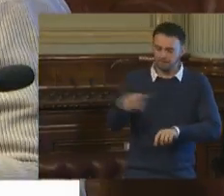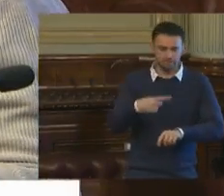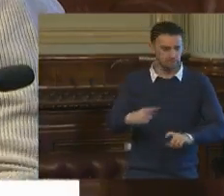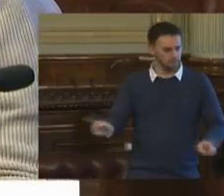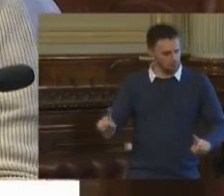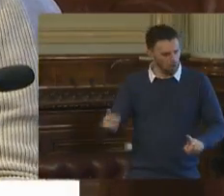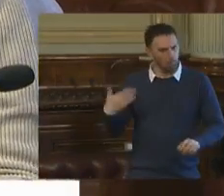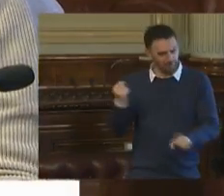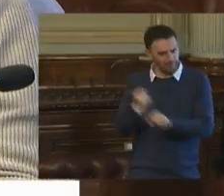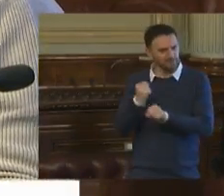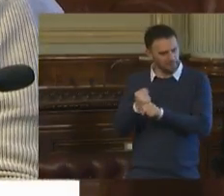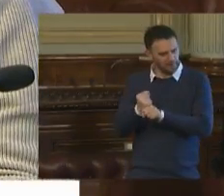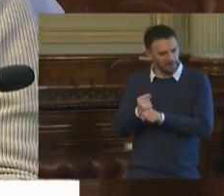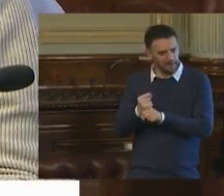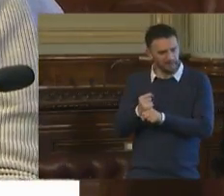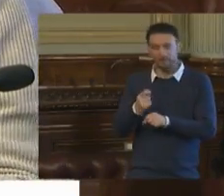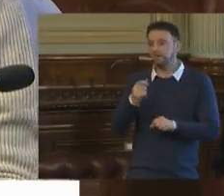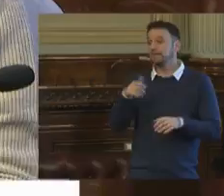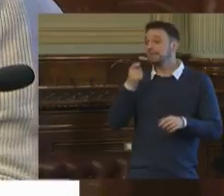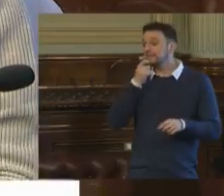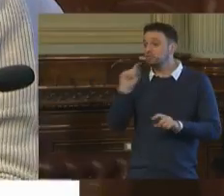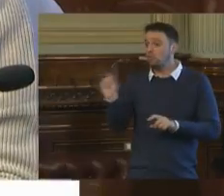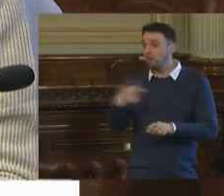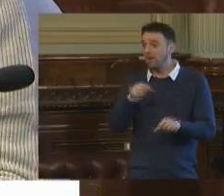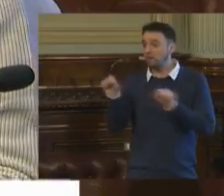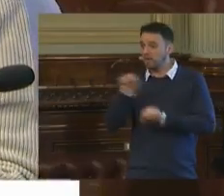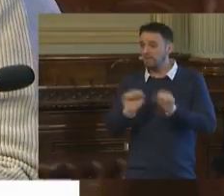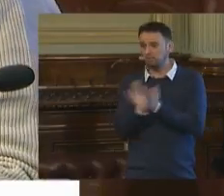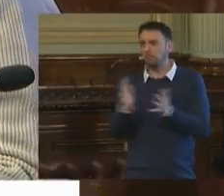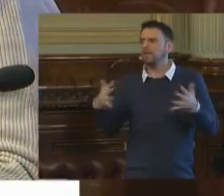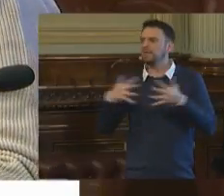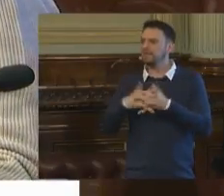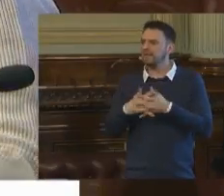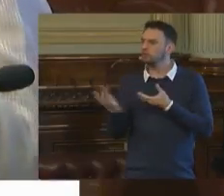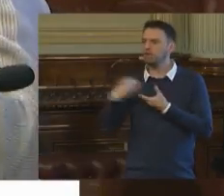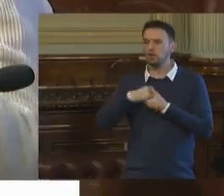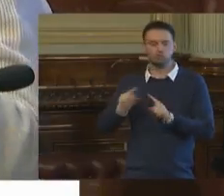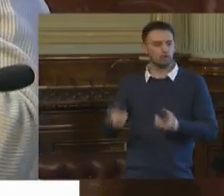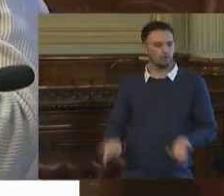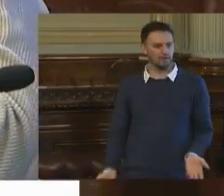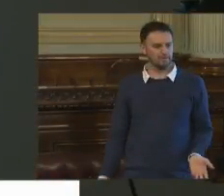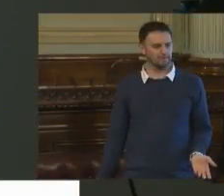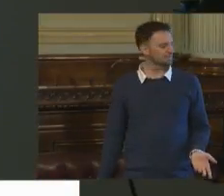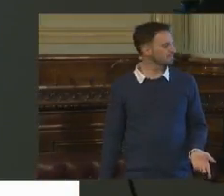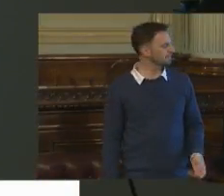si no estamos en la integración no estamos en la inclusión